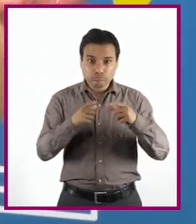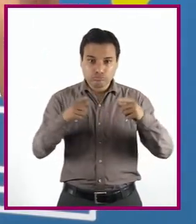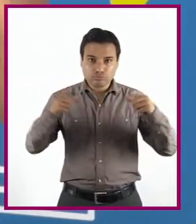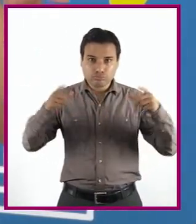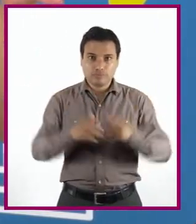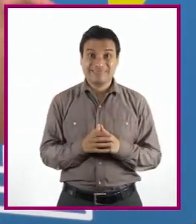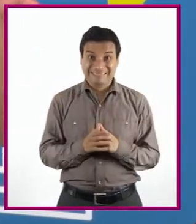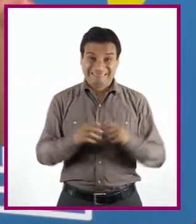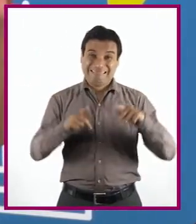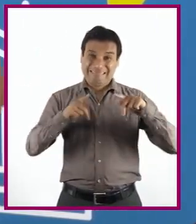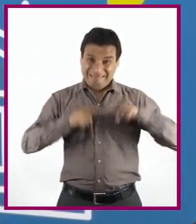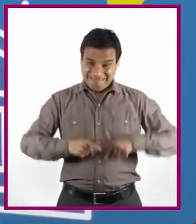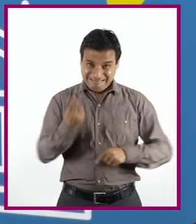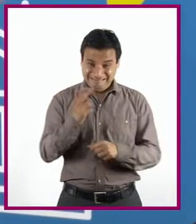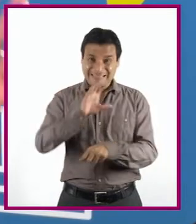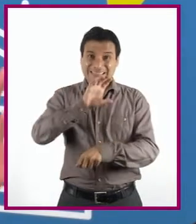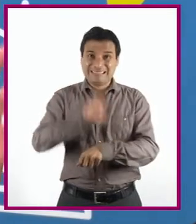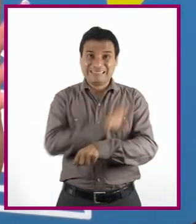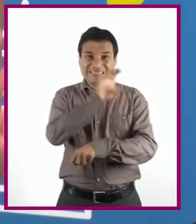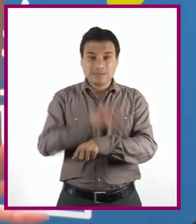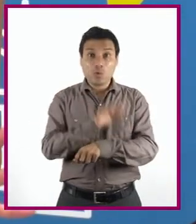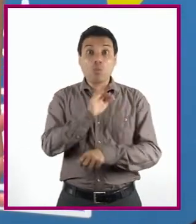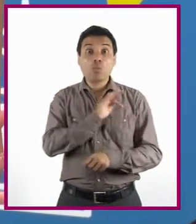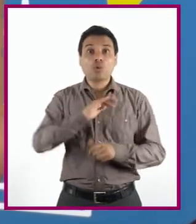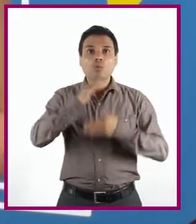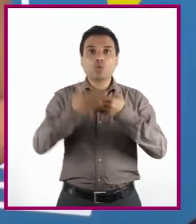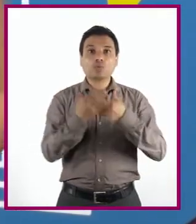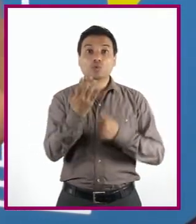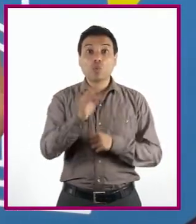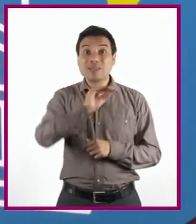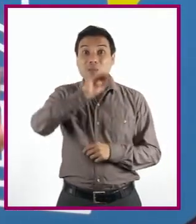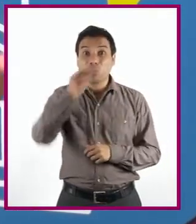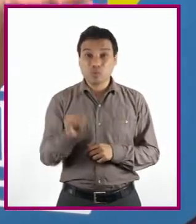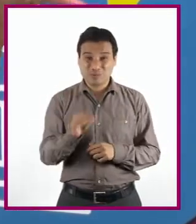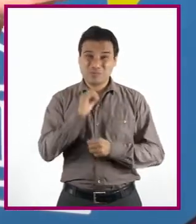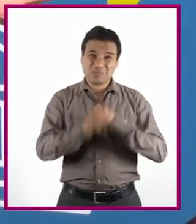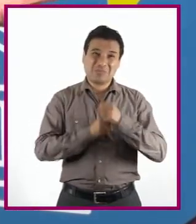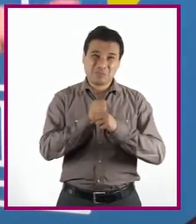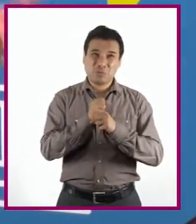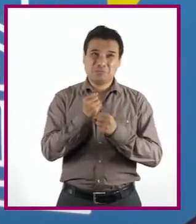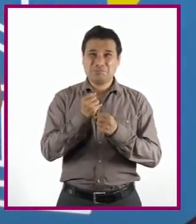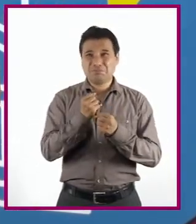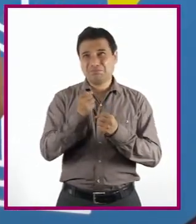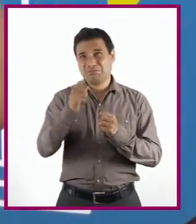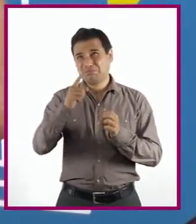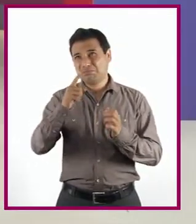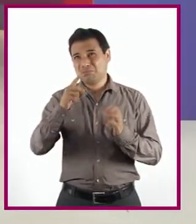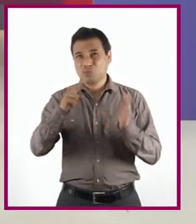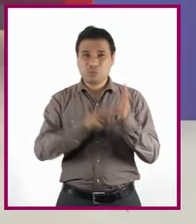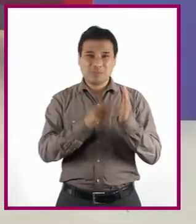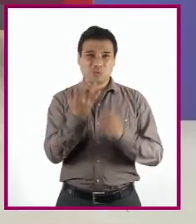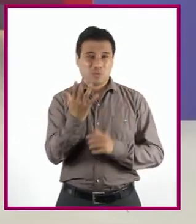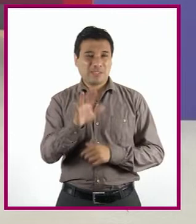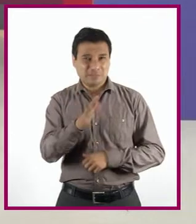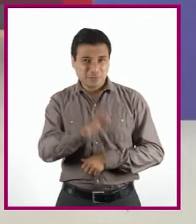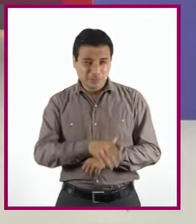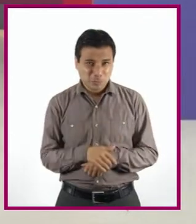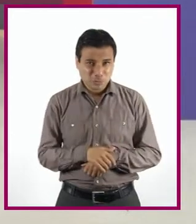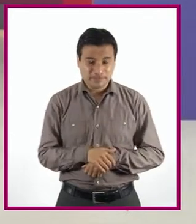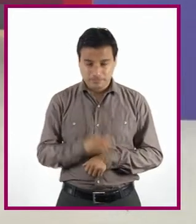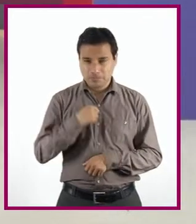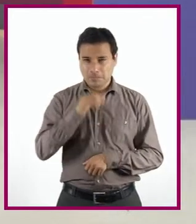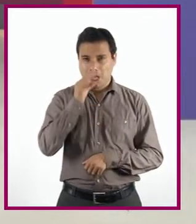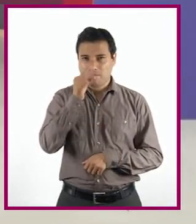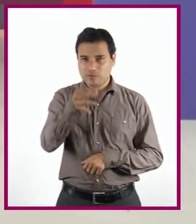de energía podría aumentar en un 50% para mediados de este siglo. Es importante